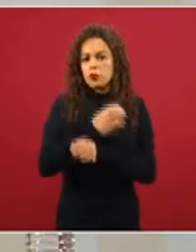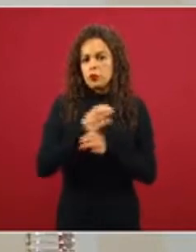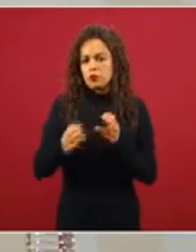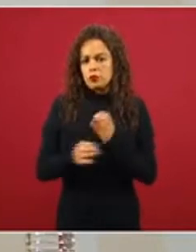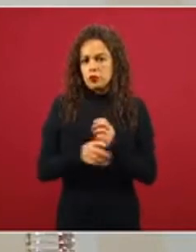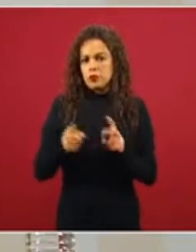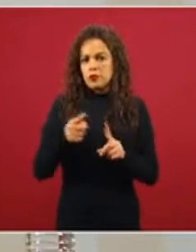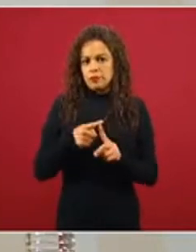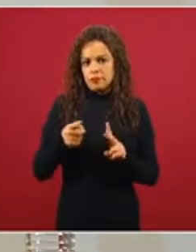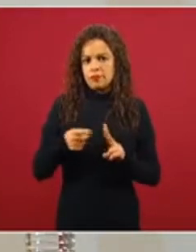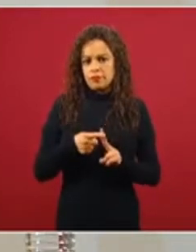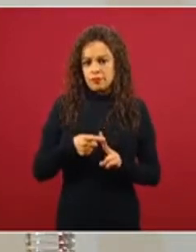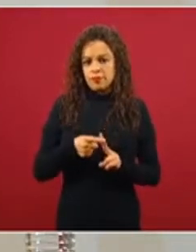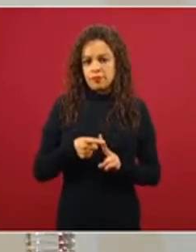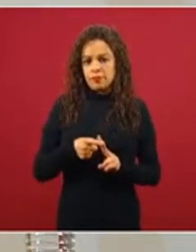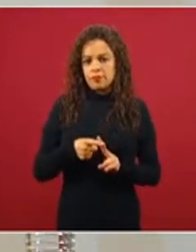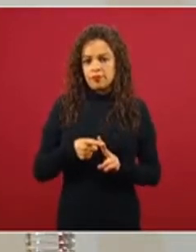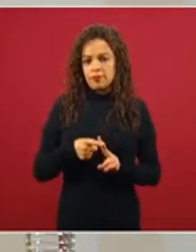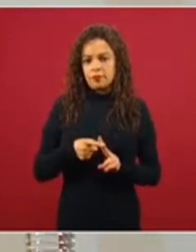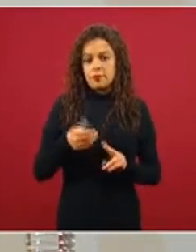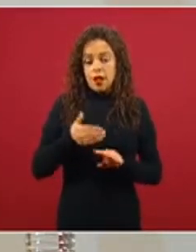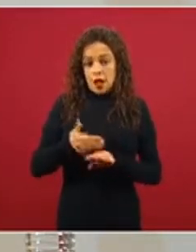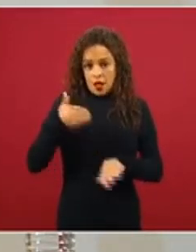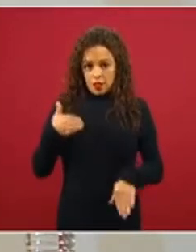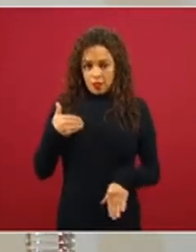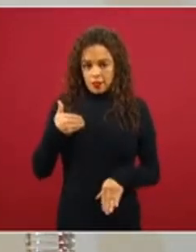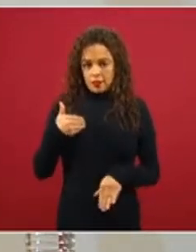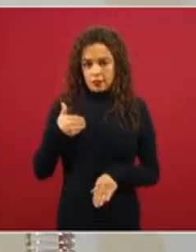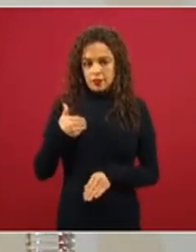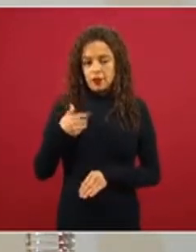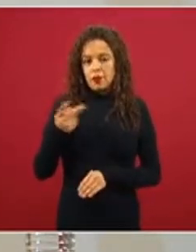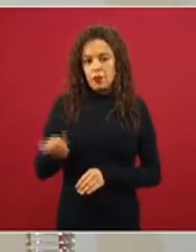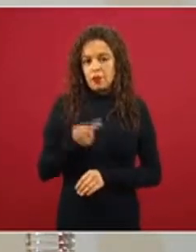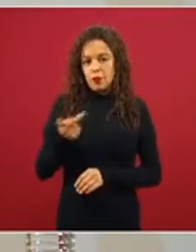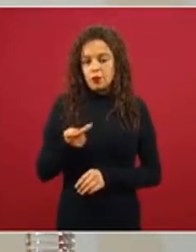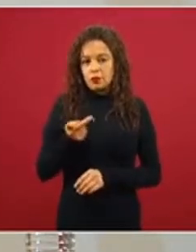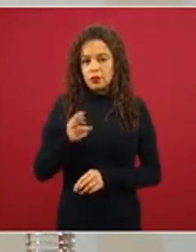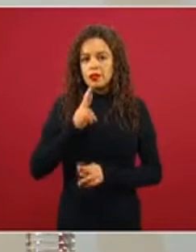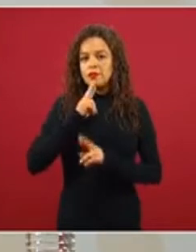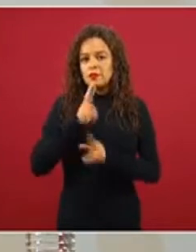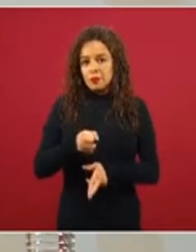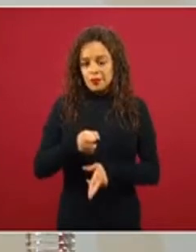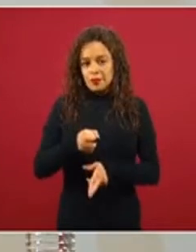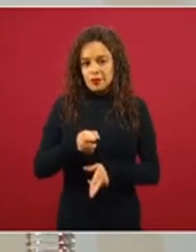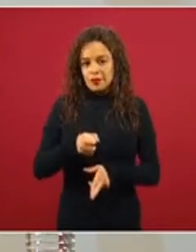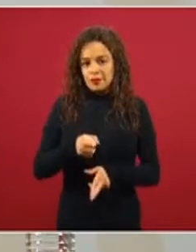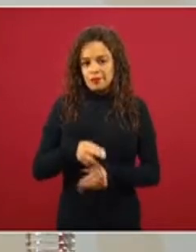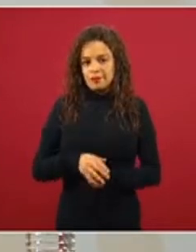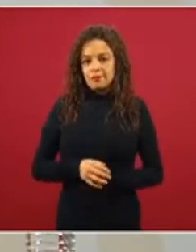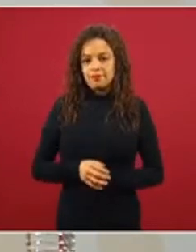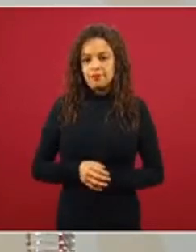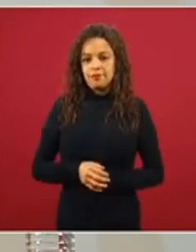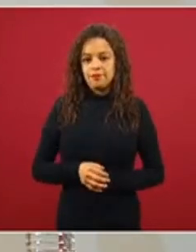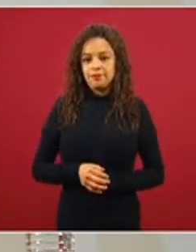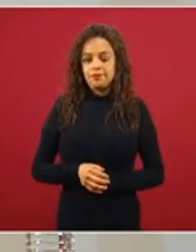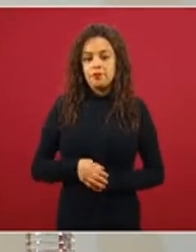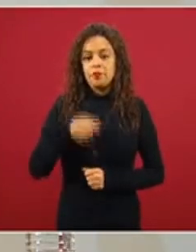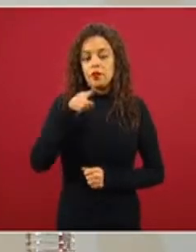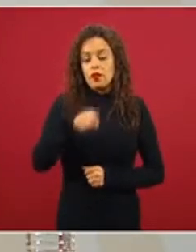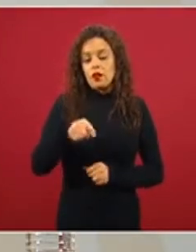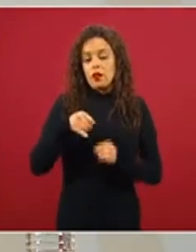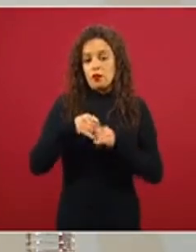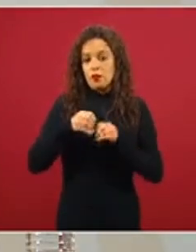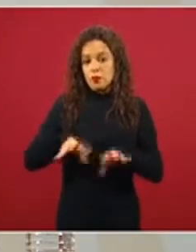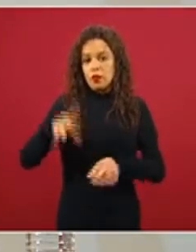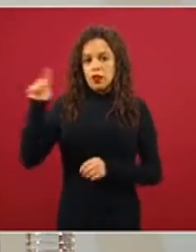temáticos. Antes de preguntas y respuestas, el doctor José Luis Salomía, director general de Epidemiología, presentará el informe técnico diario